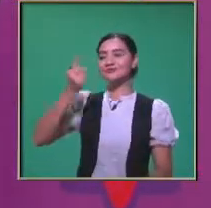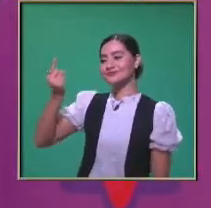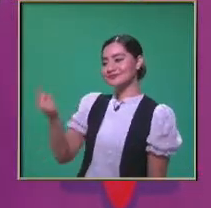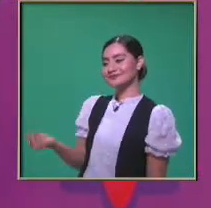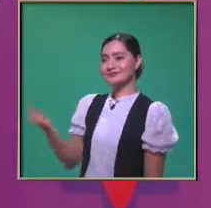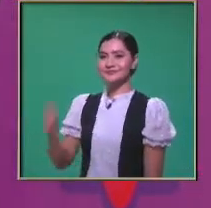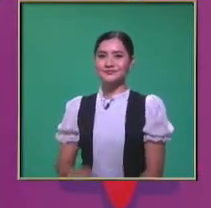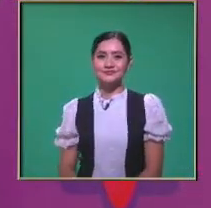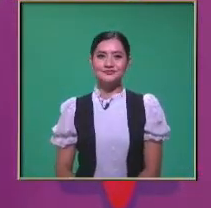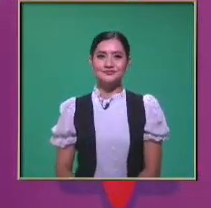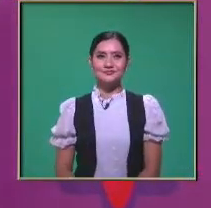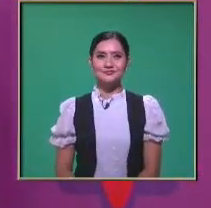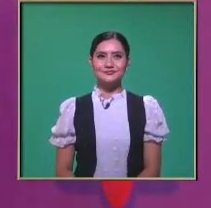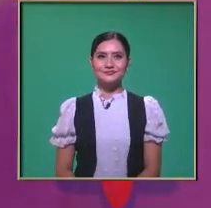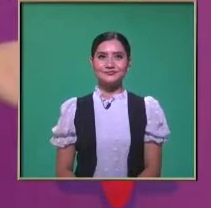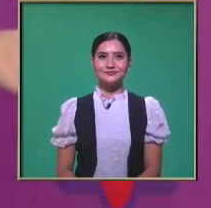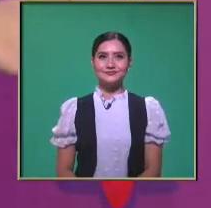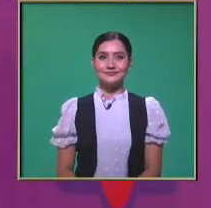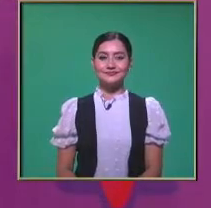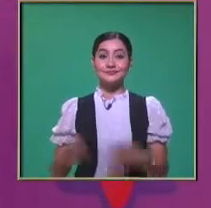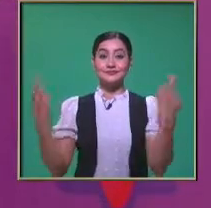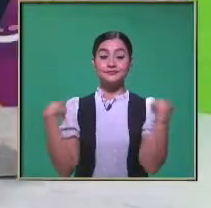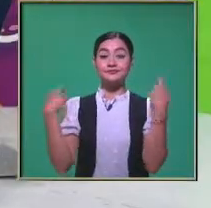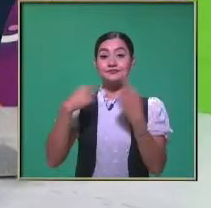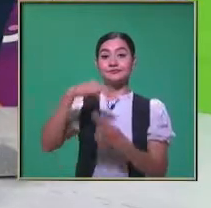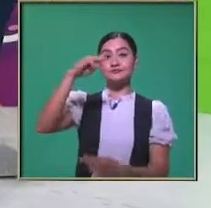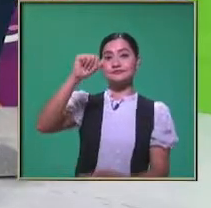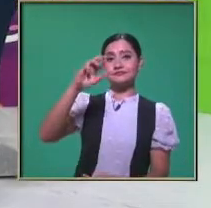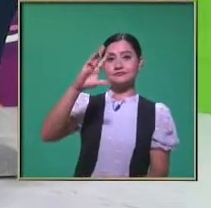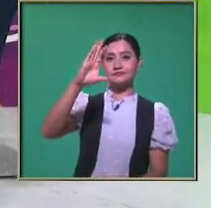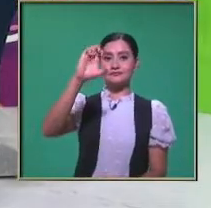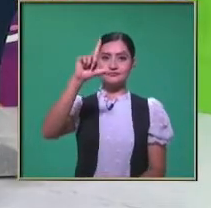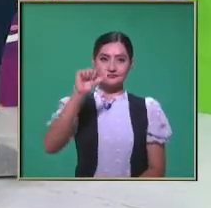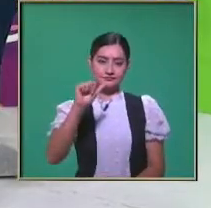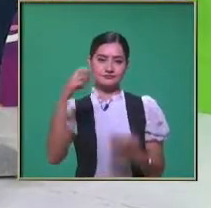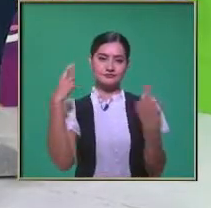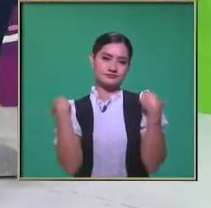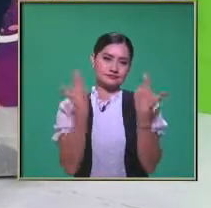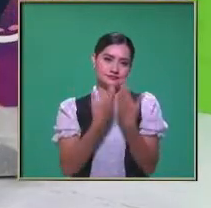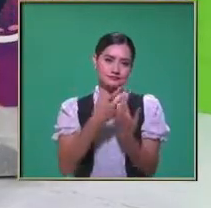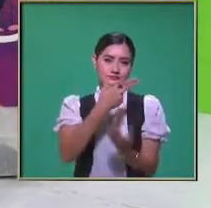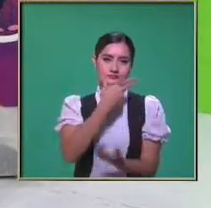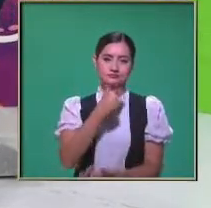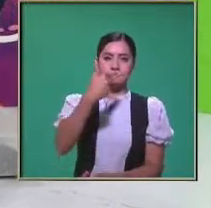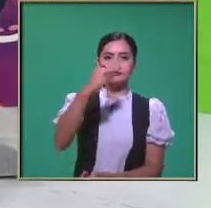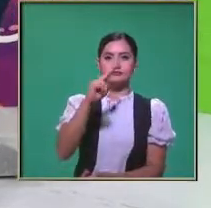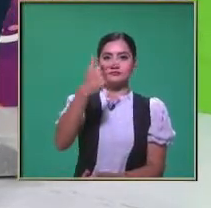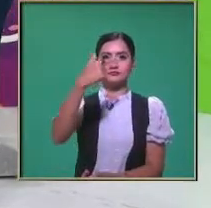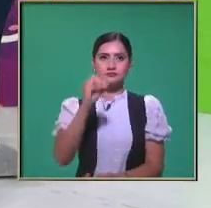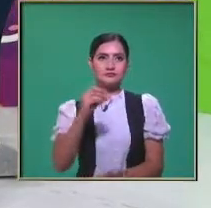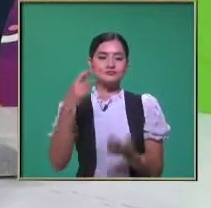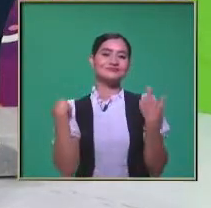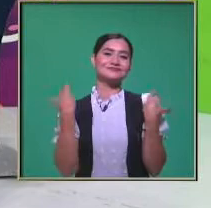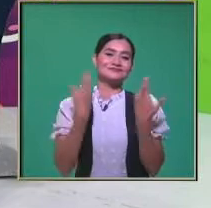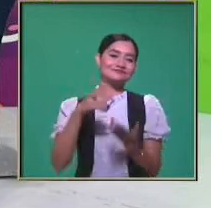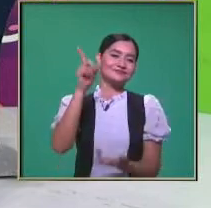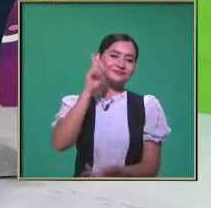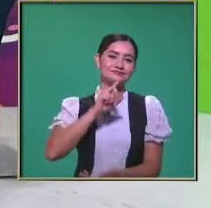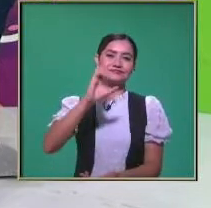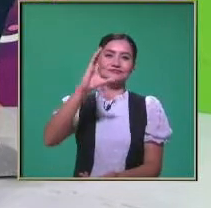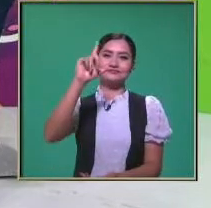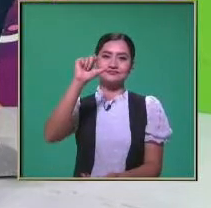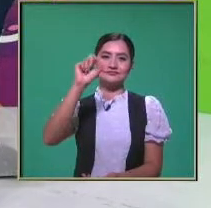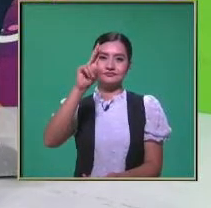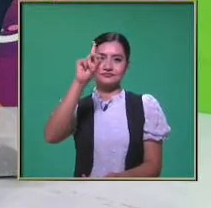Inicial. Estamos aquí Marcela Cedillo, Hugo Alaniz y Claudia Espinosa. Muy contentos